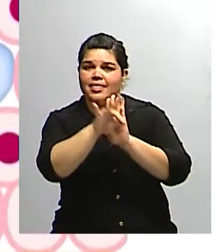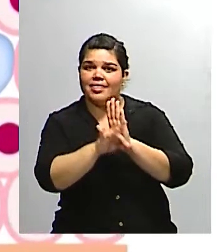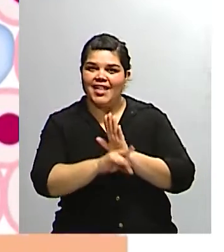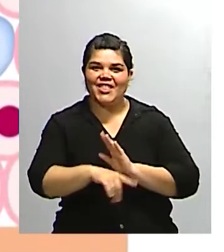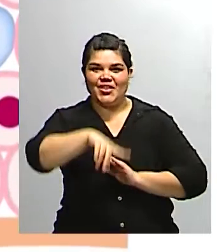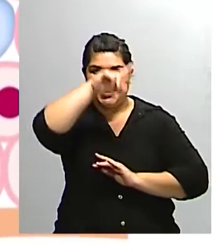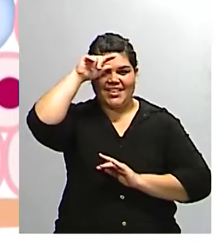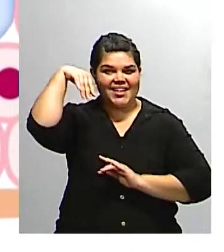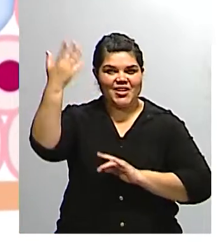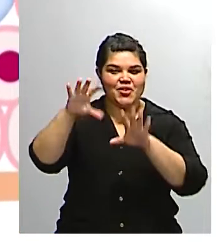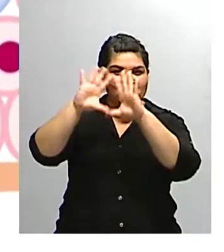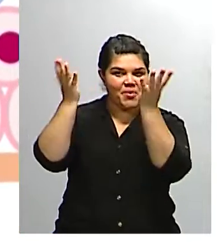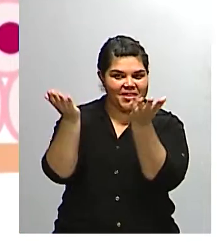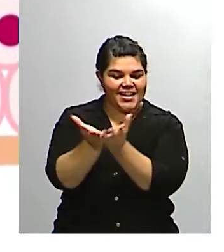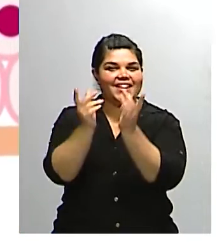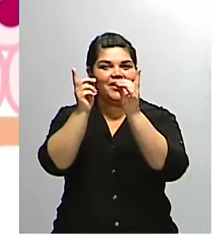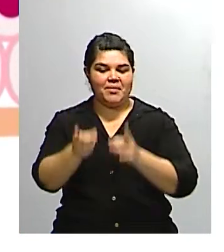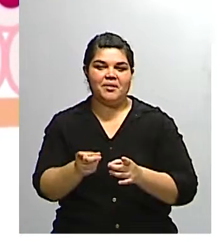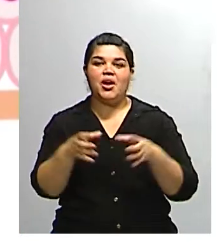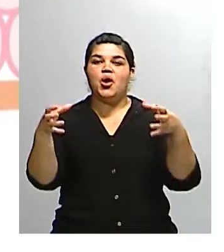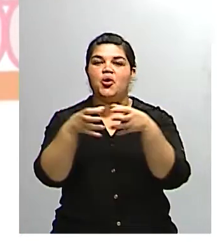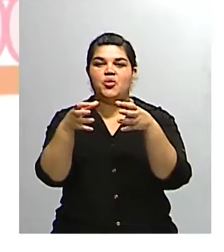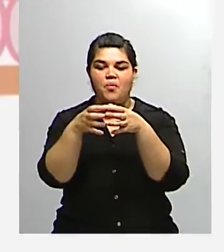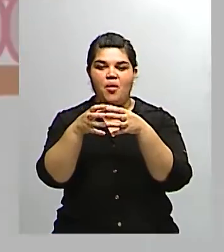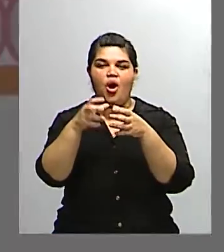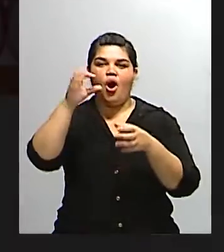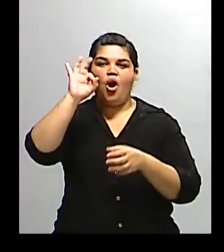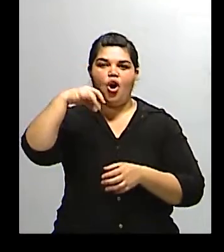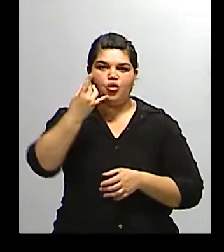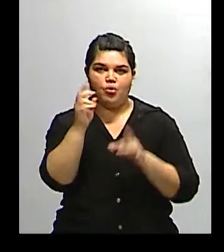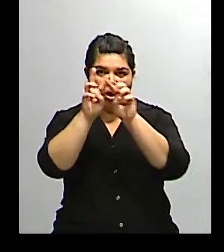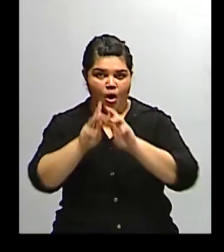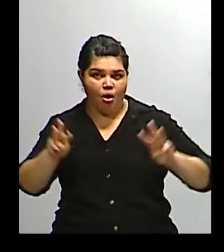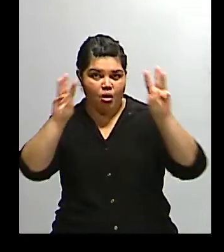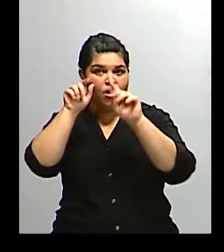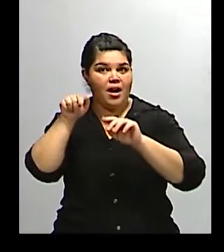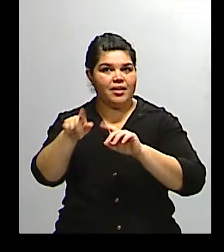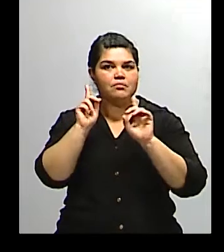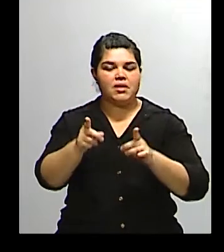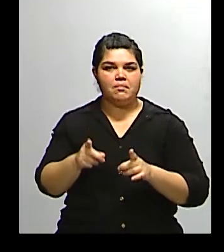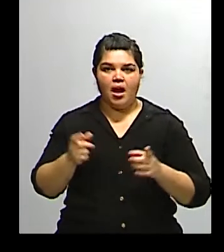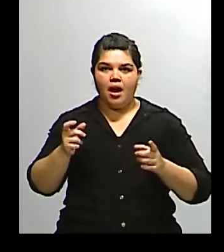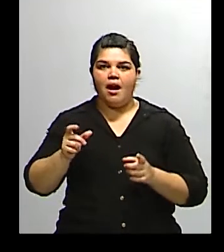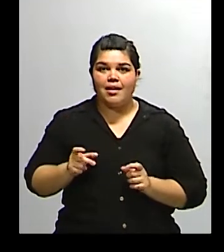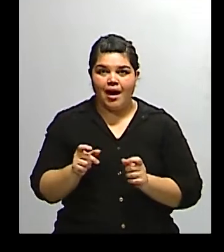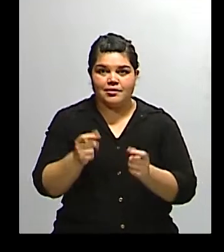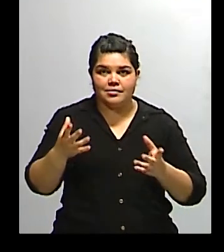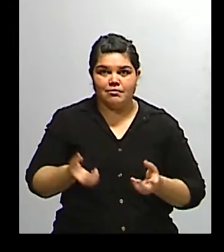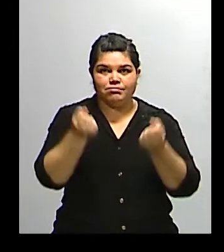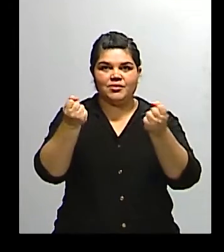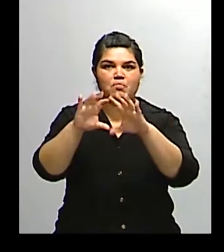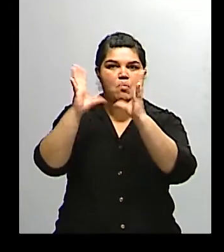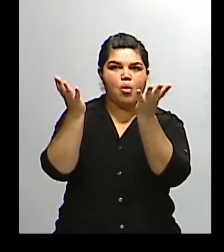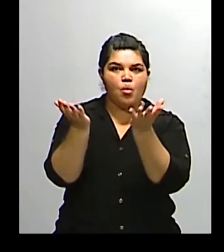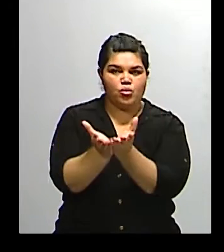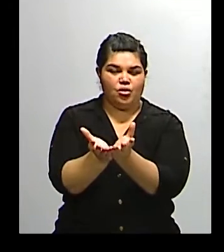internacionales o mundiales, porque la Organización Mundial de la Salud indica que cada 30 segundos se diagnostica cáncer de mama en el mundo.